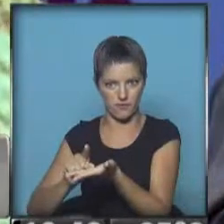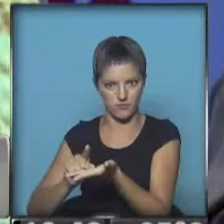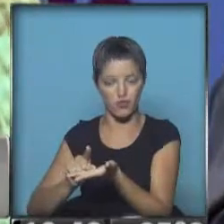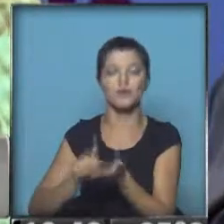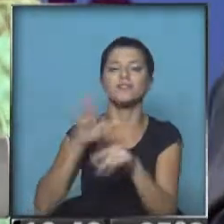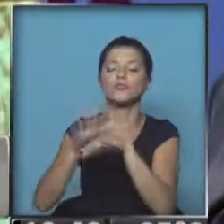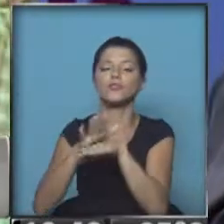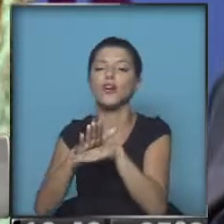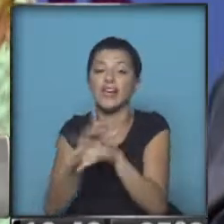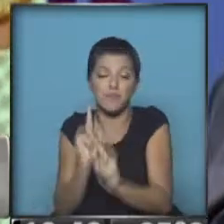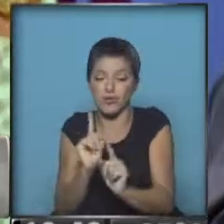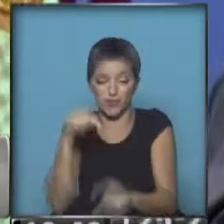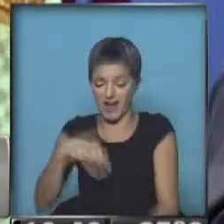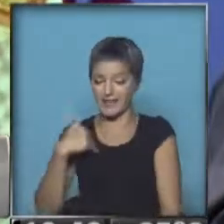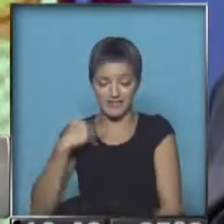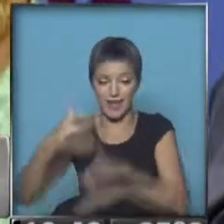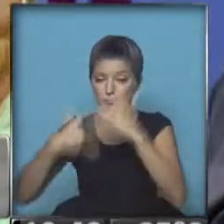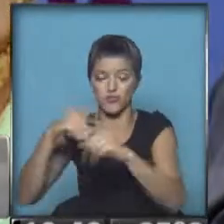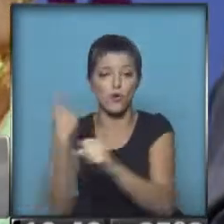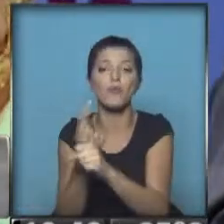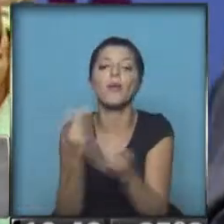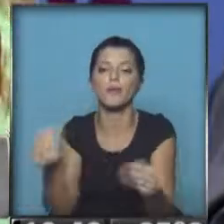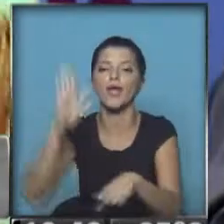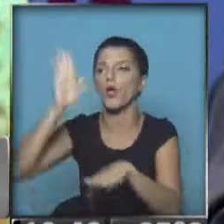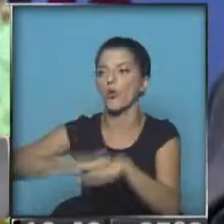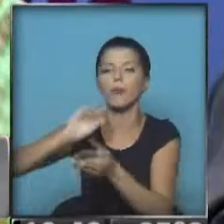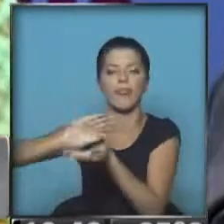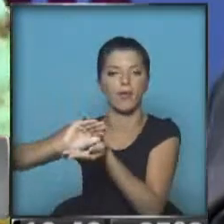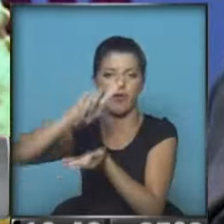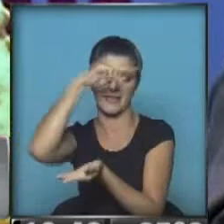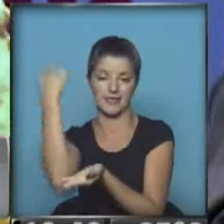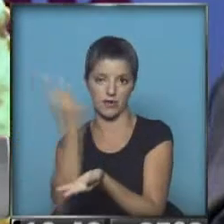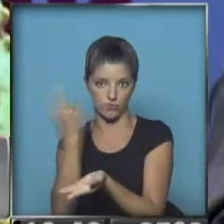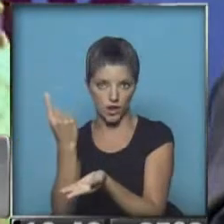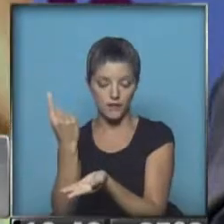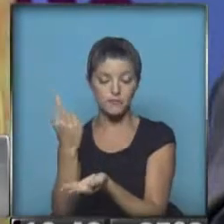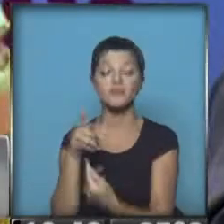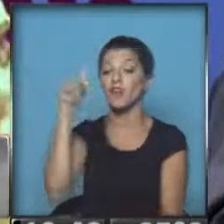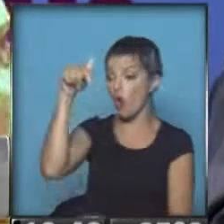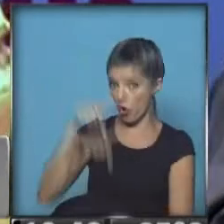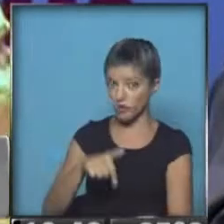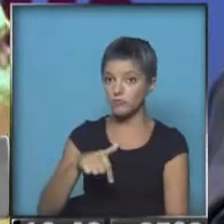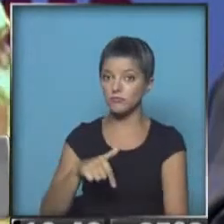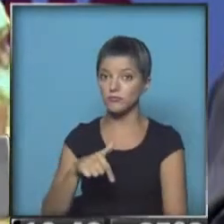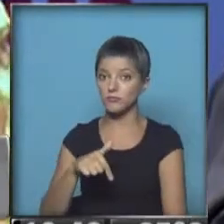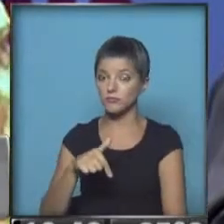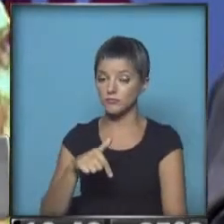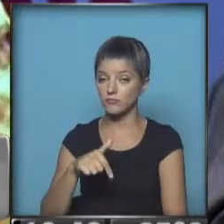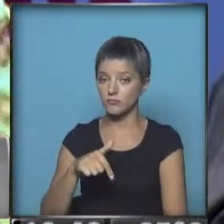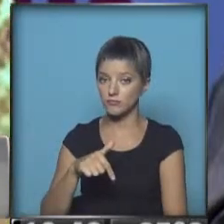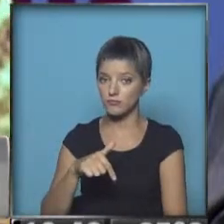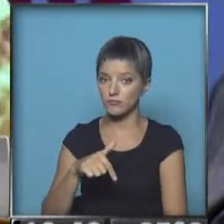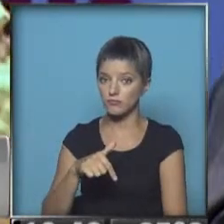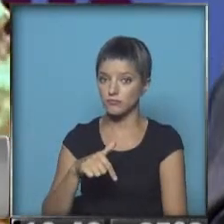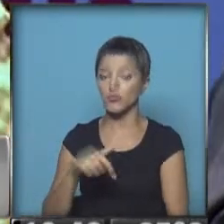espada que impedía el crecimiento, que era la deuda externa, hoy es un problema